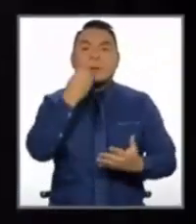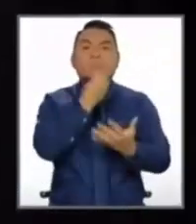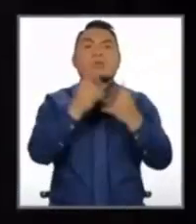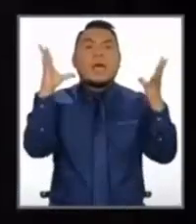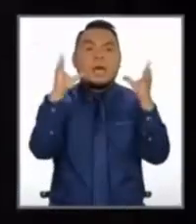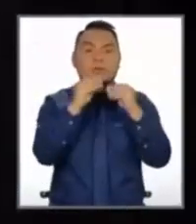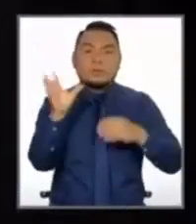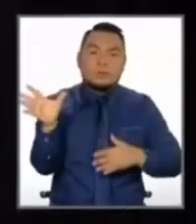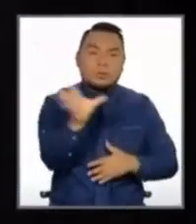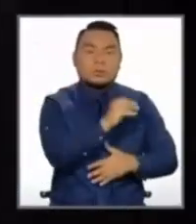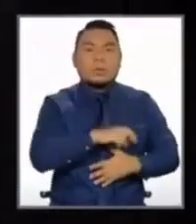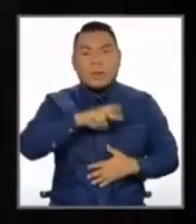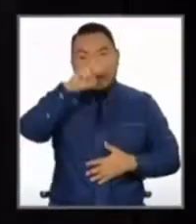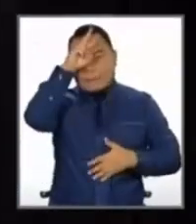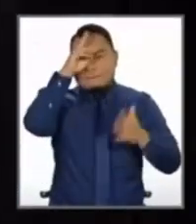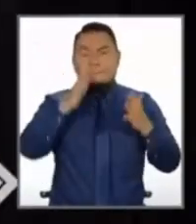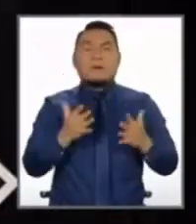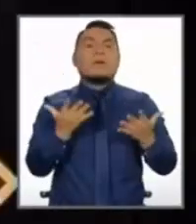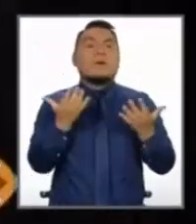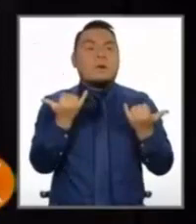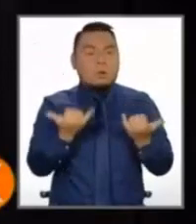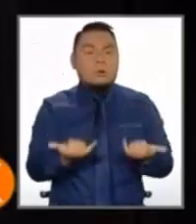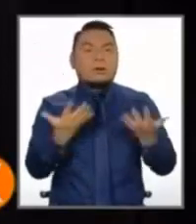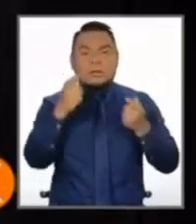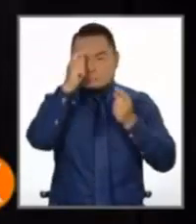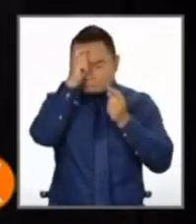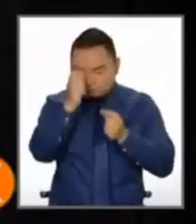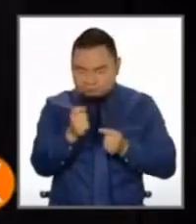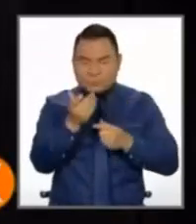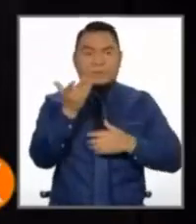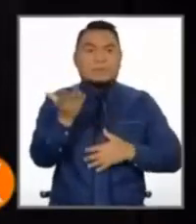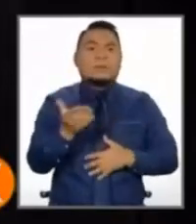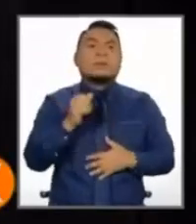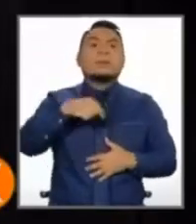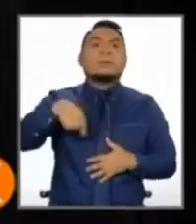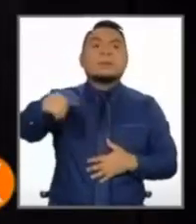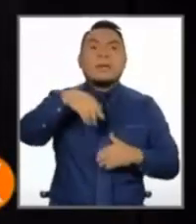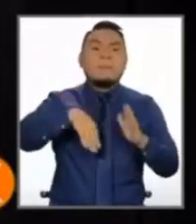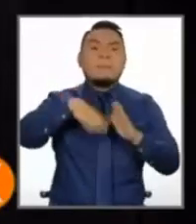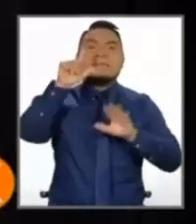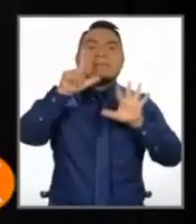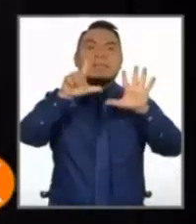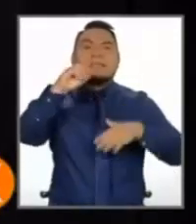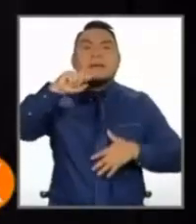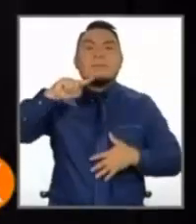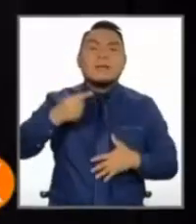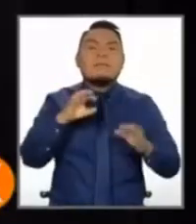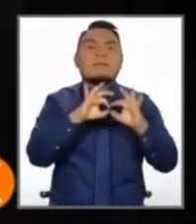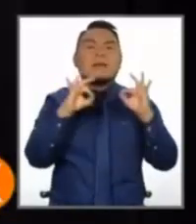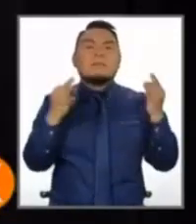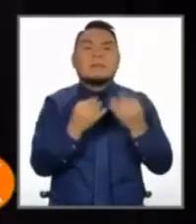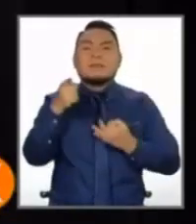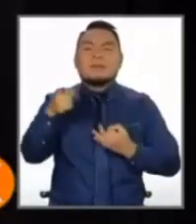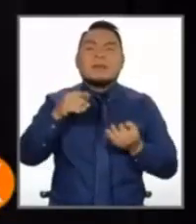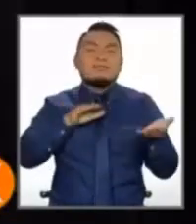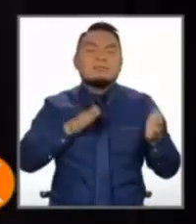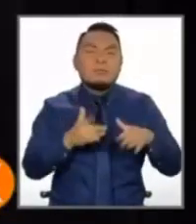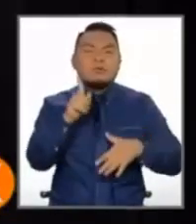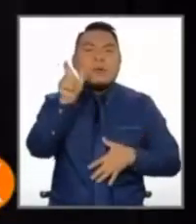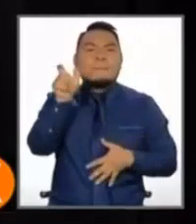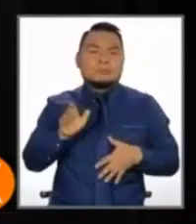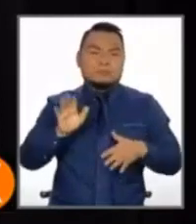noches con todos. Peruanos, hoy quiero rendir un homenaje justo a las más de 70.000 familias que han perdido un ser